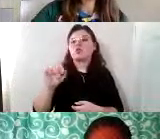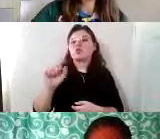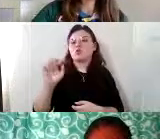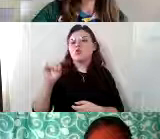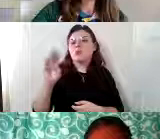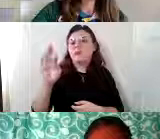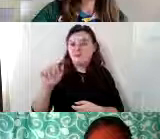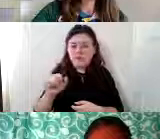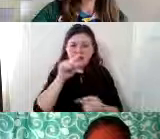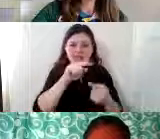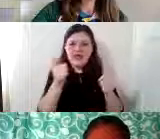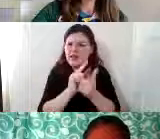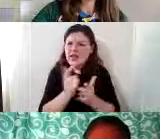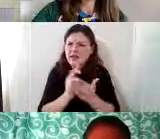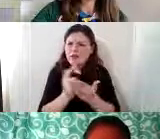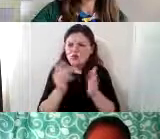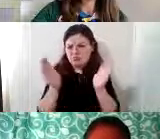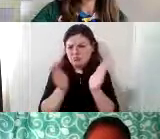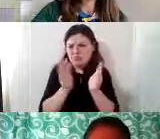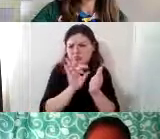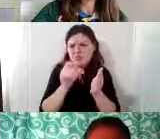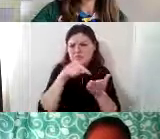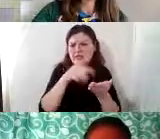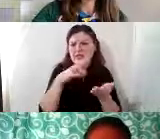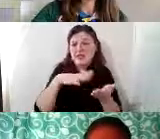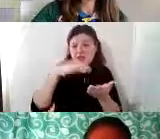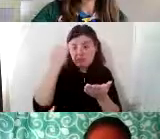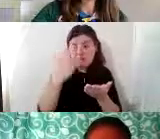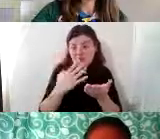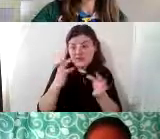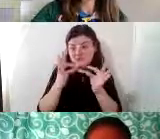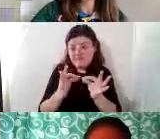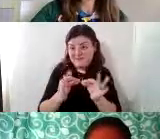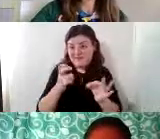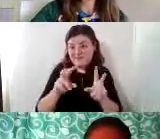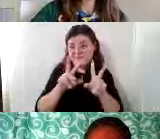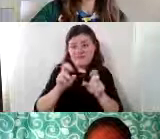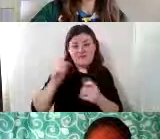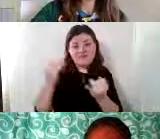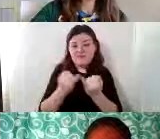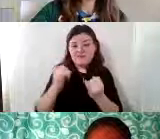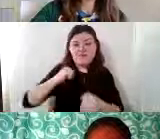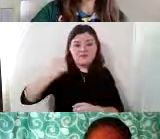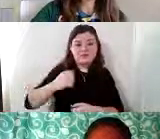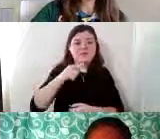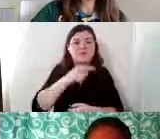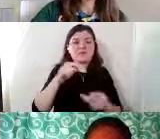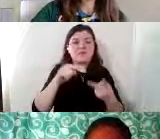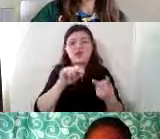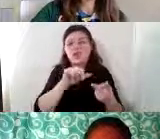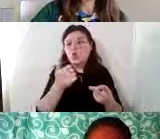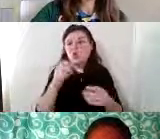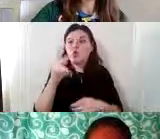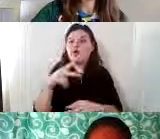tiene ilustraciones muy, muy precisas y habla sobre abuso sexual. Kiko y la Mano, por aquí este tuvo una